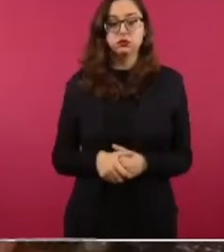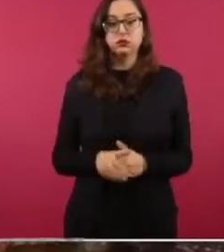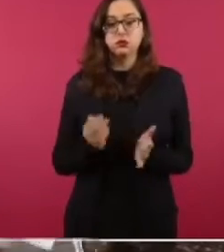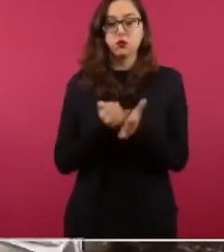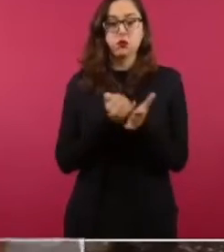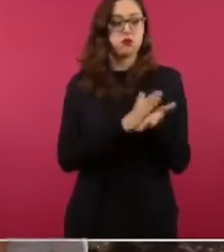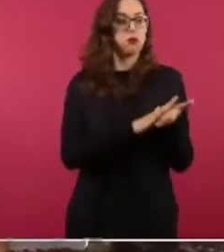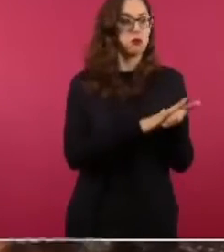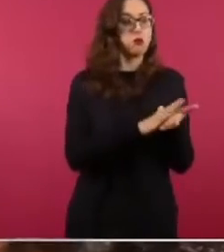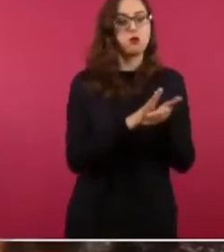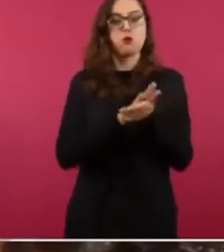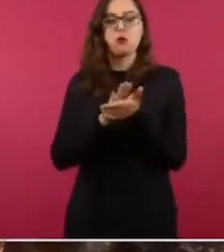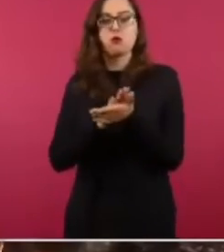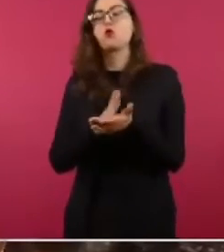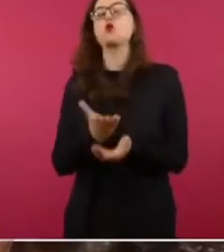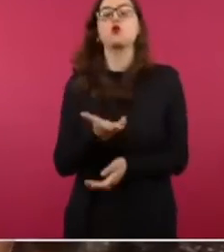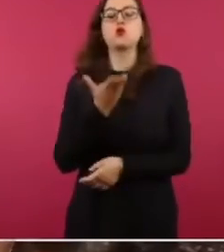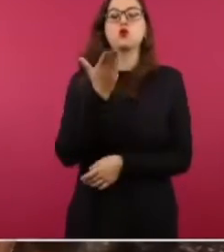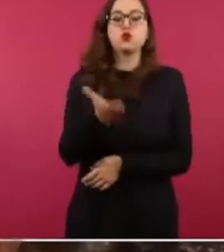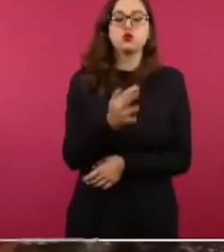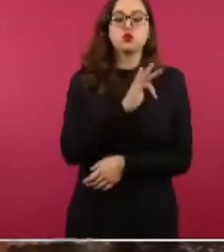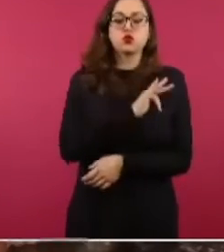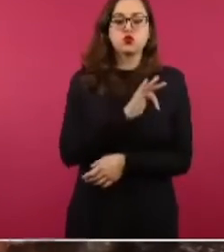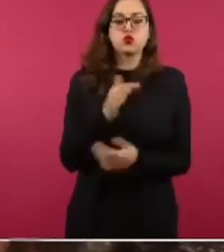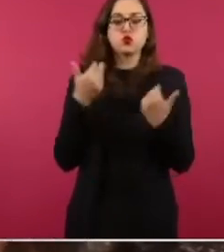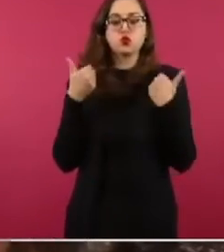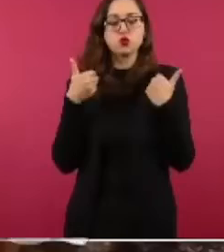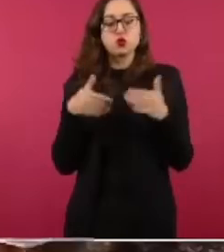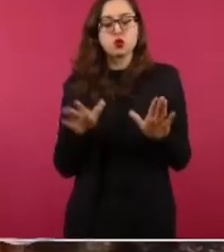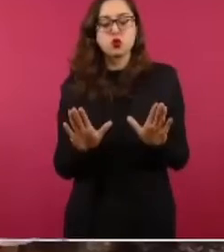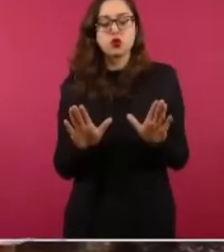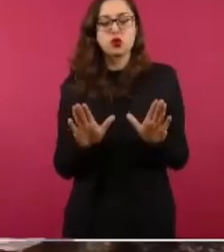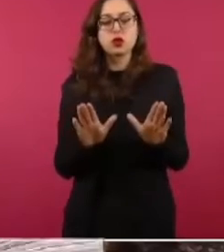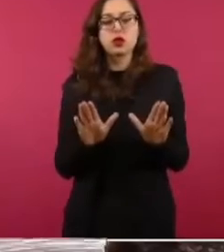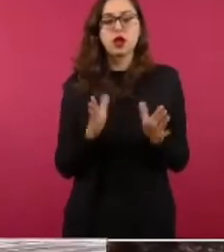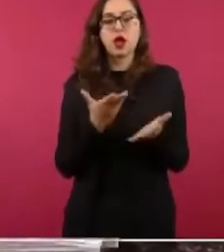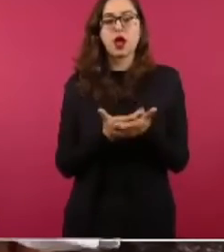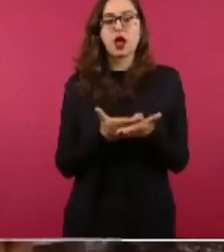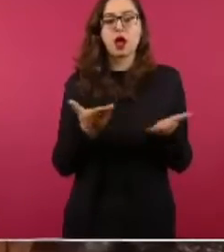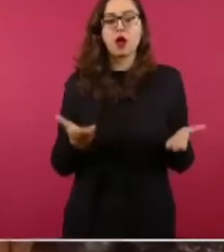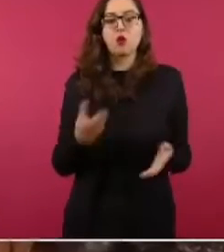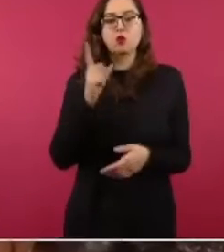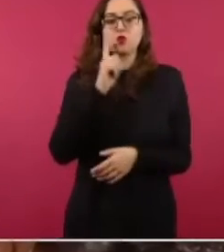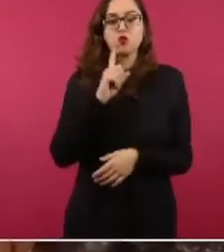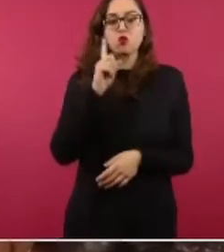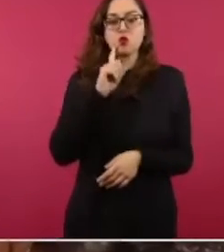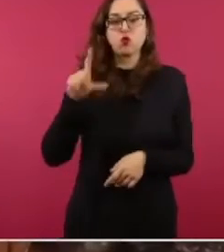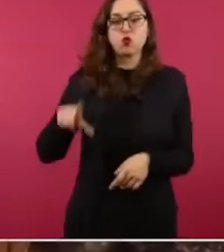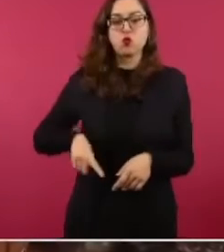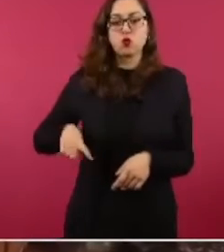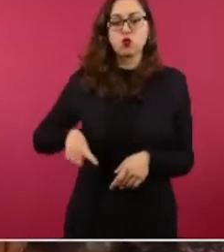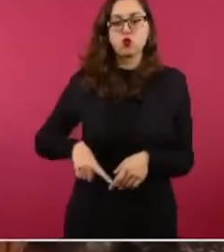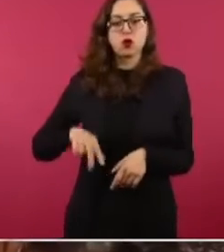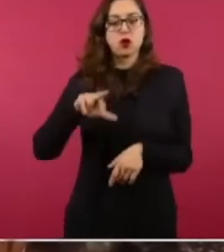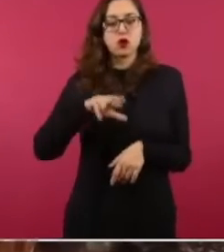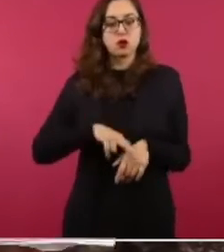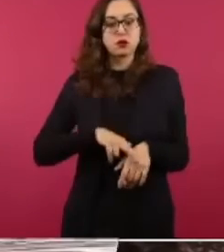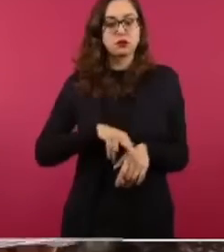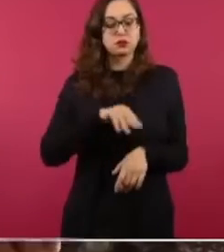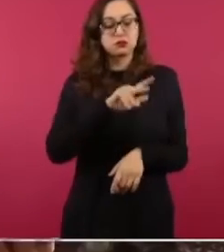sería, ¿usted podría platicarlo con la gobernadora si todavía se están haciendo